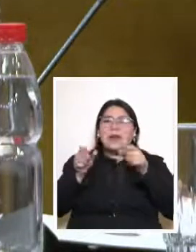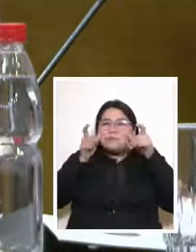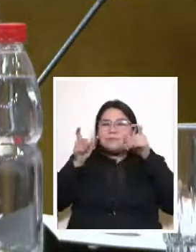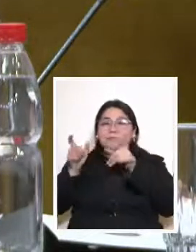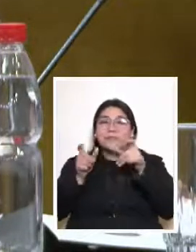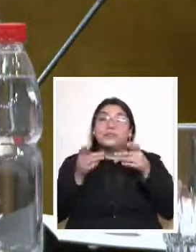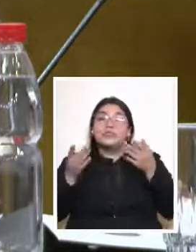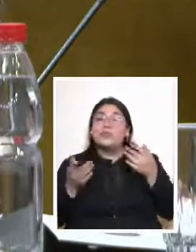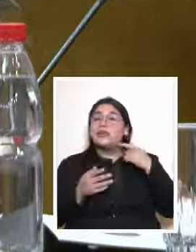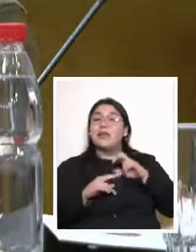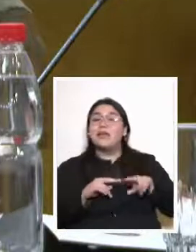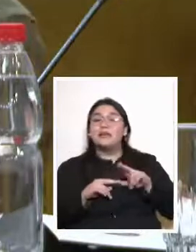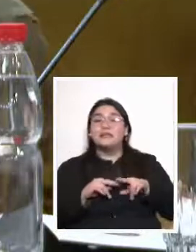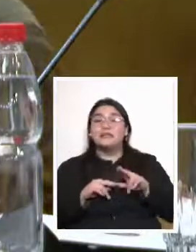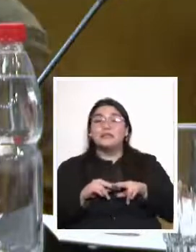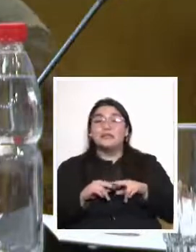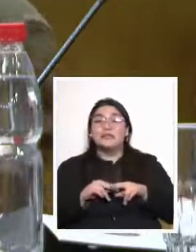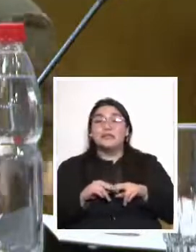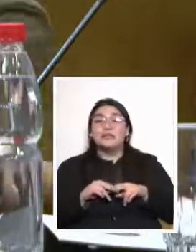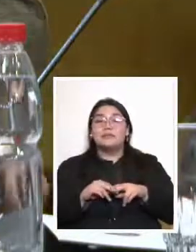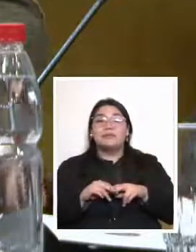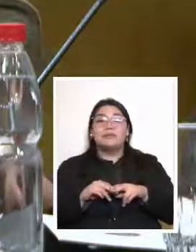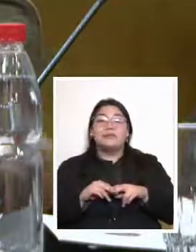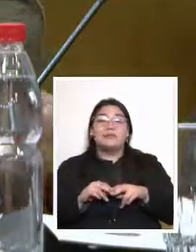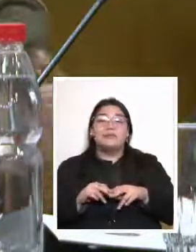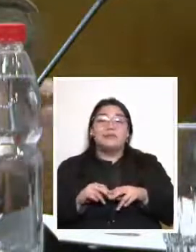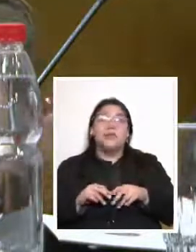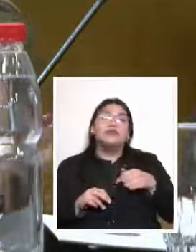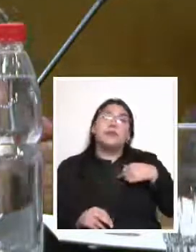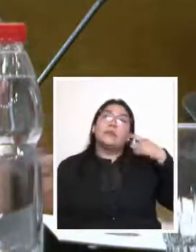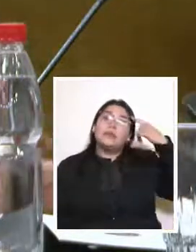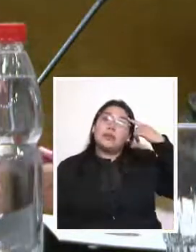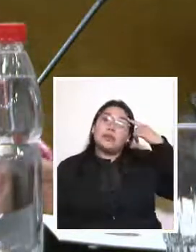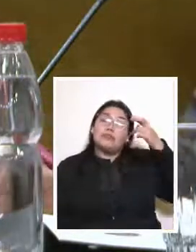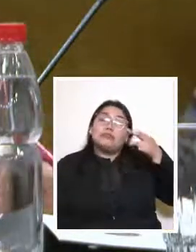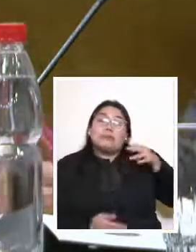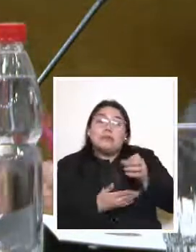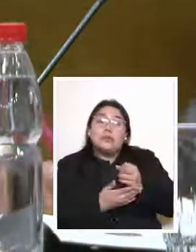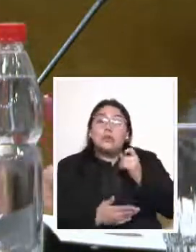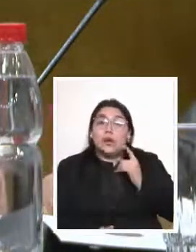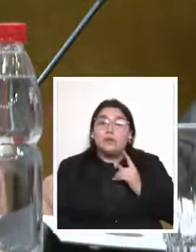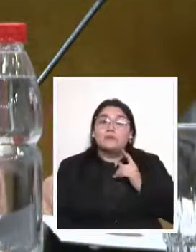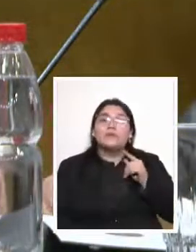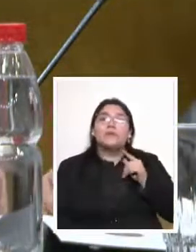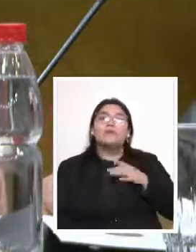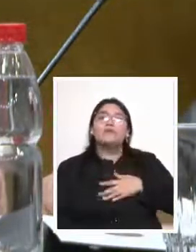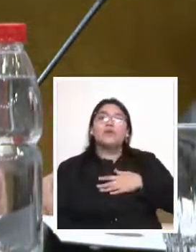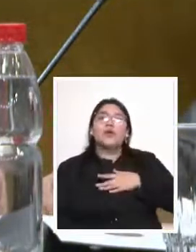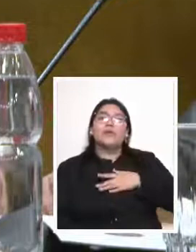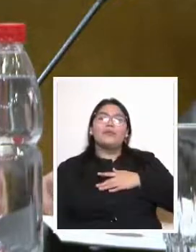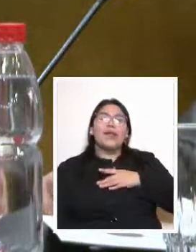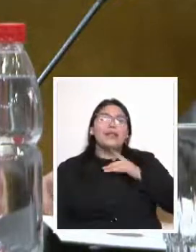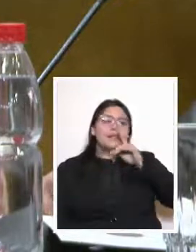es resucitar, no sé si resucitar es la palabra, diríamos yo, reponer, en el primer lugar, esta tradición progresista de la